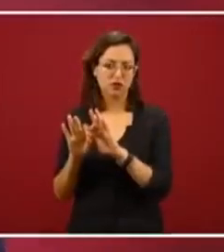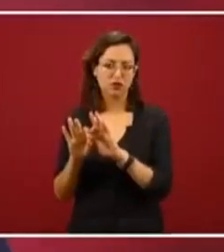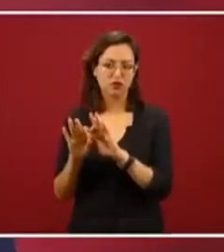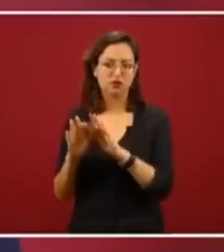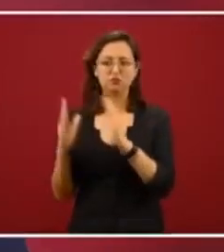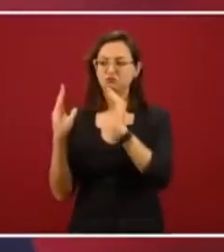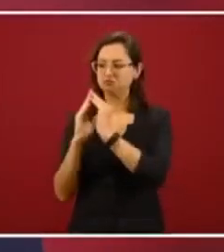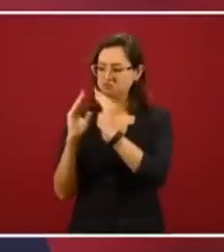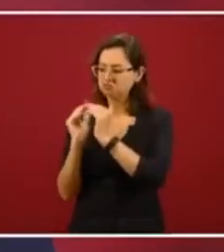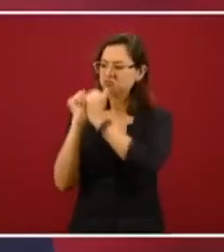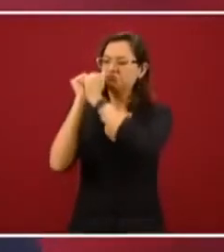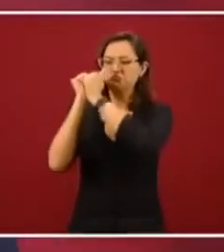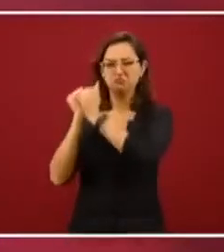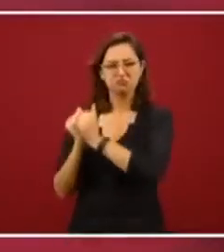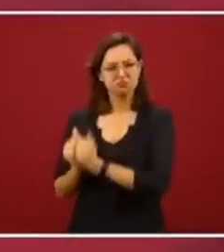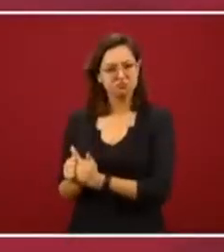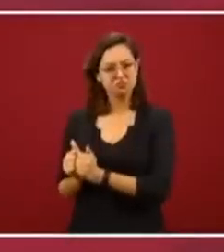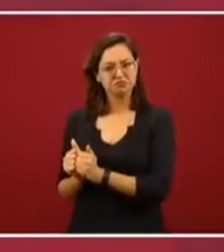nuestros hogares.